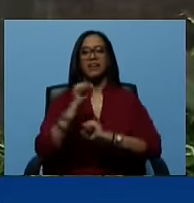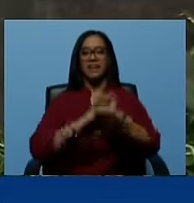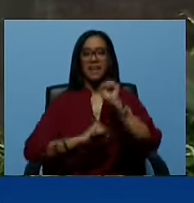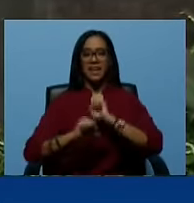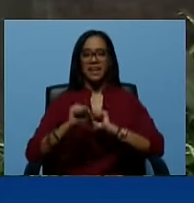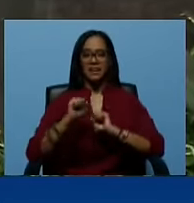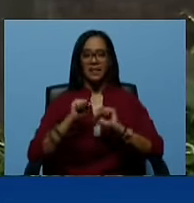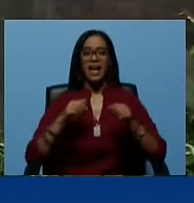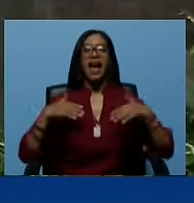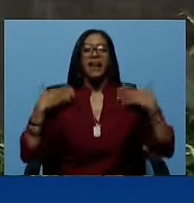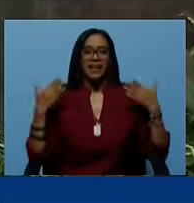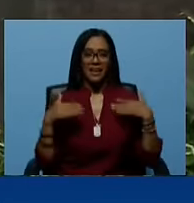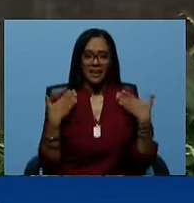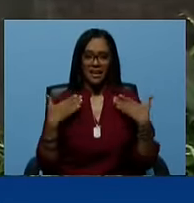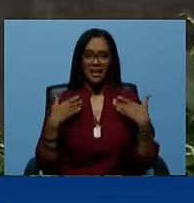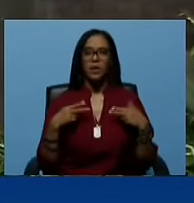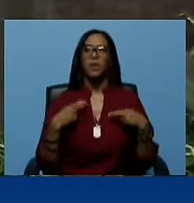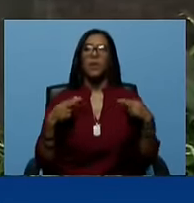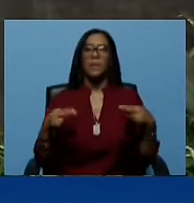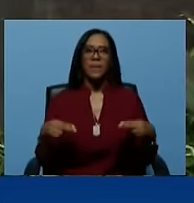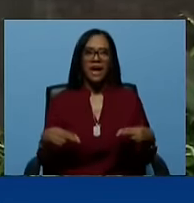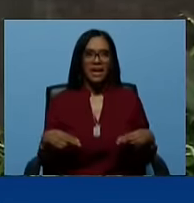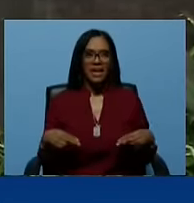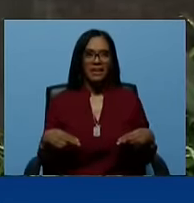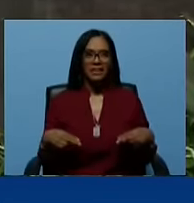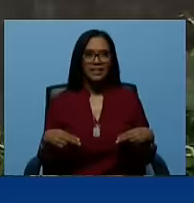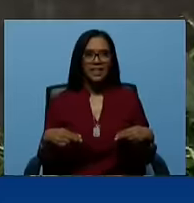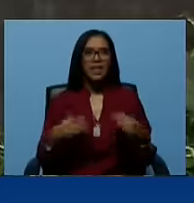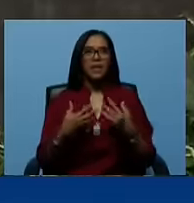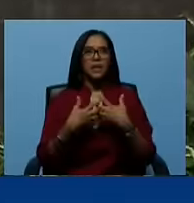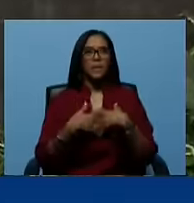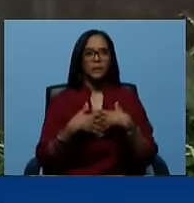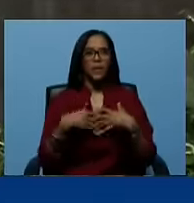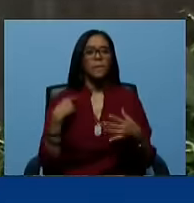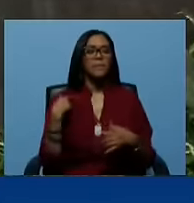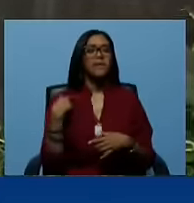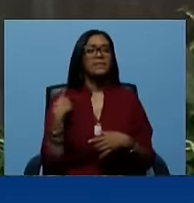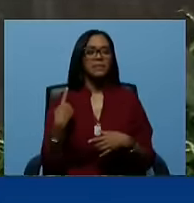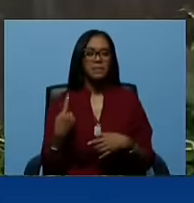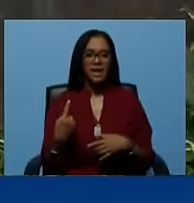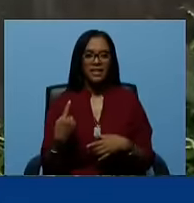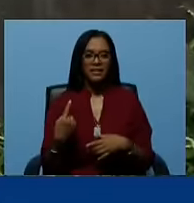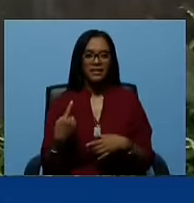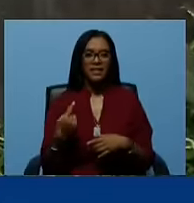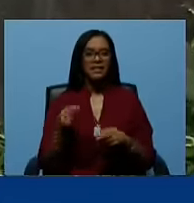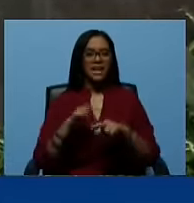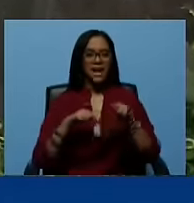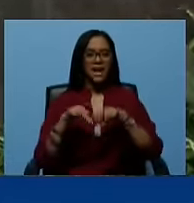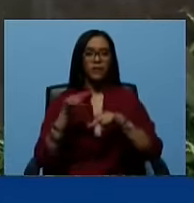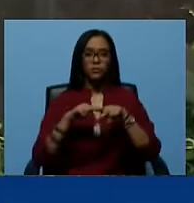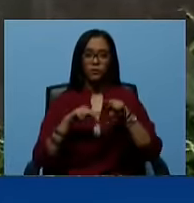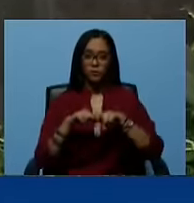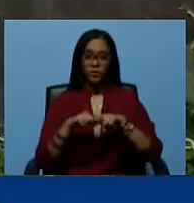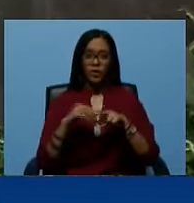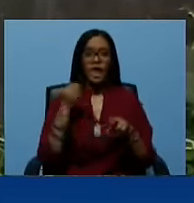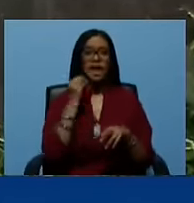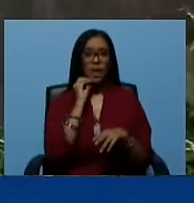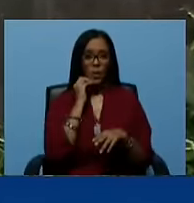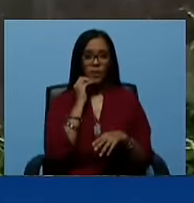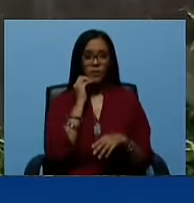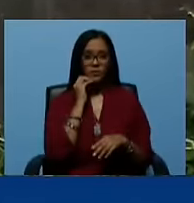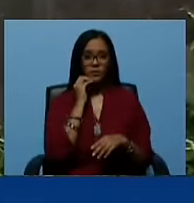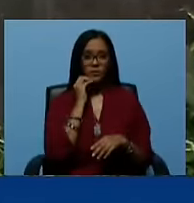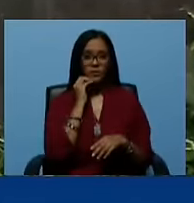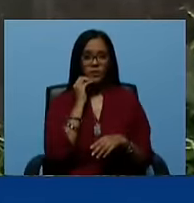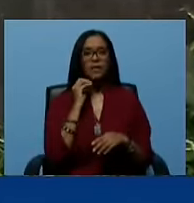alegre, humana, el motor principal de la construcción en la juventud